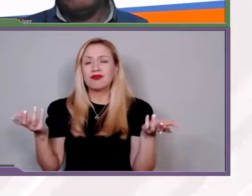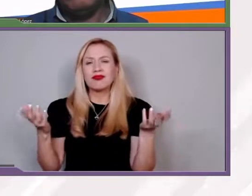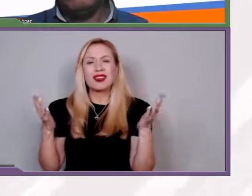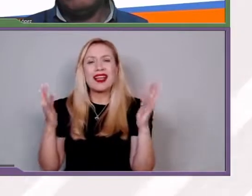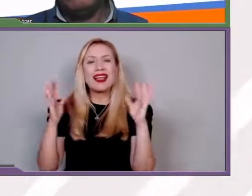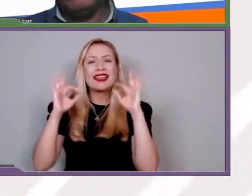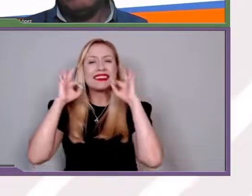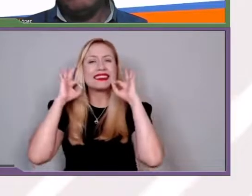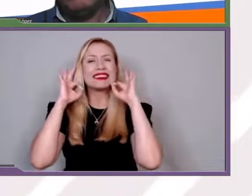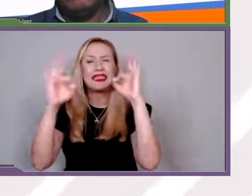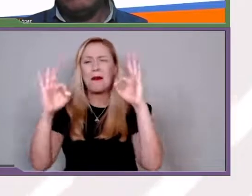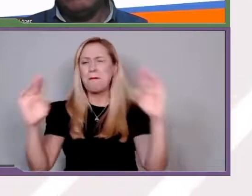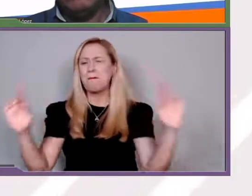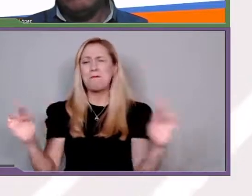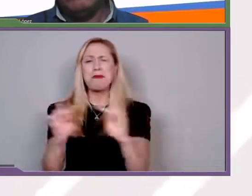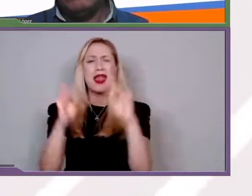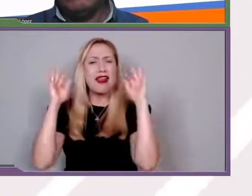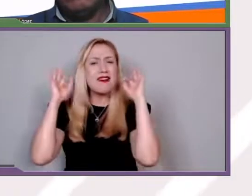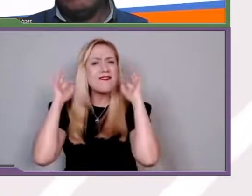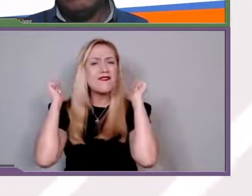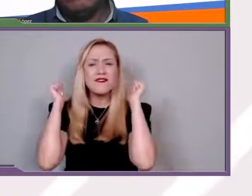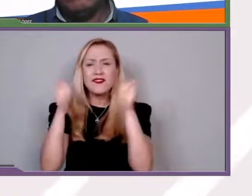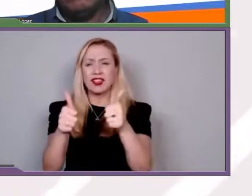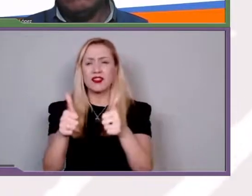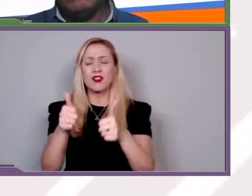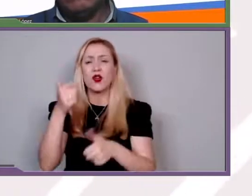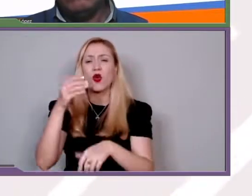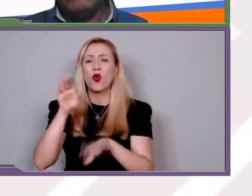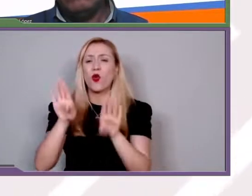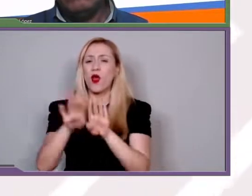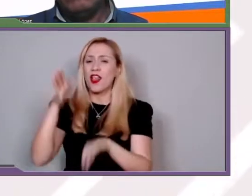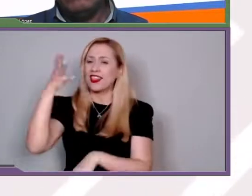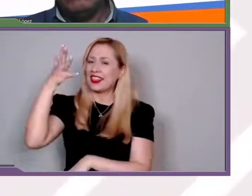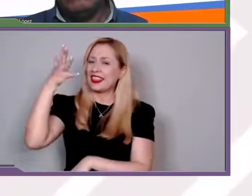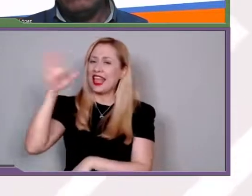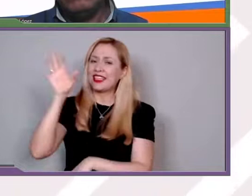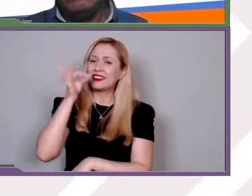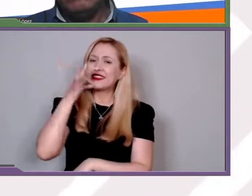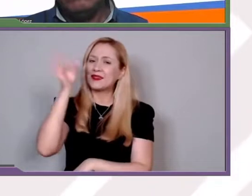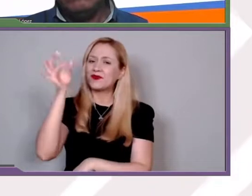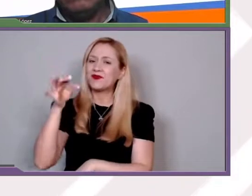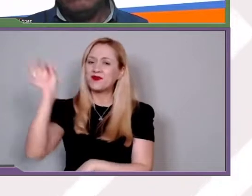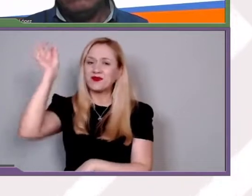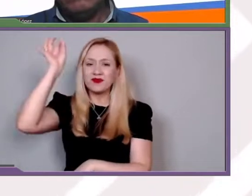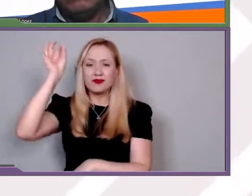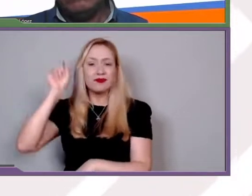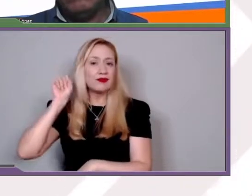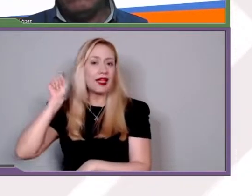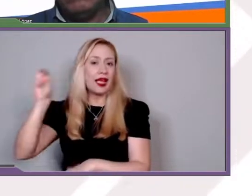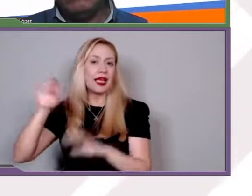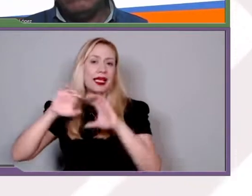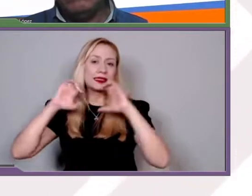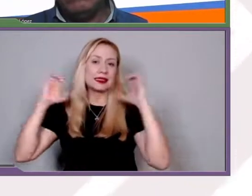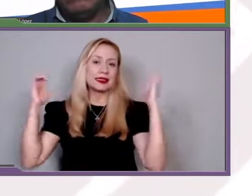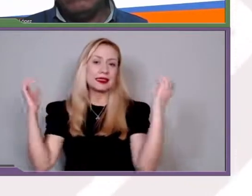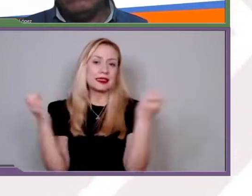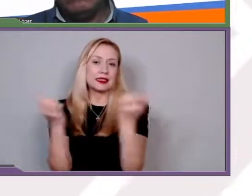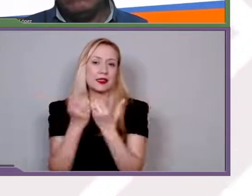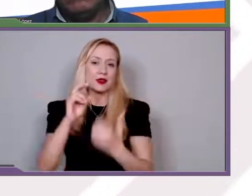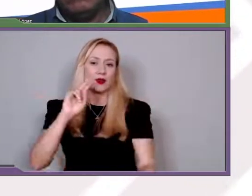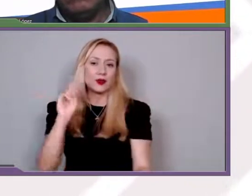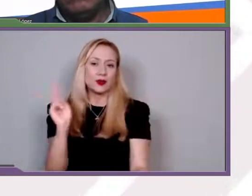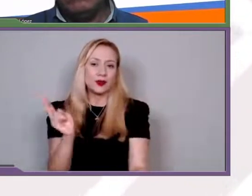excelente a nosotras las personas mayores. En la segunda vacunación ya me tocó en el estadio universitario. Yo que